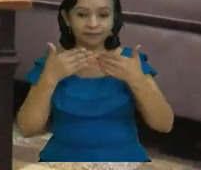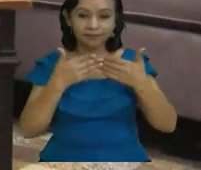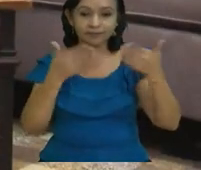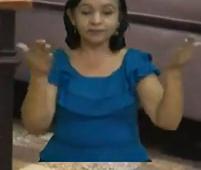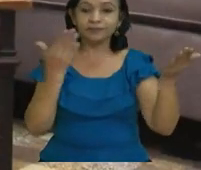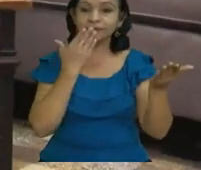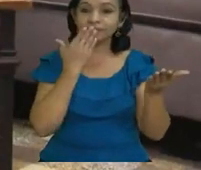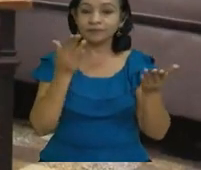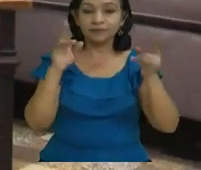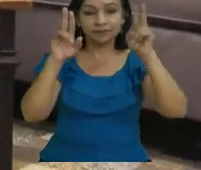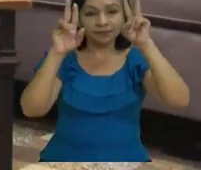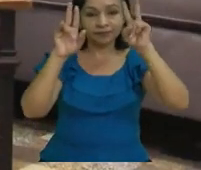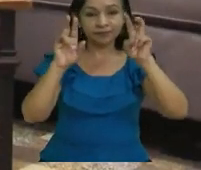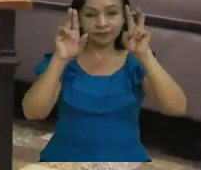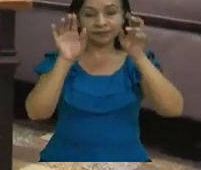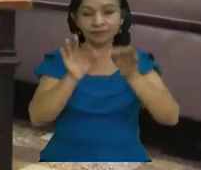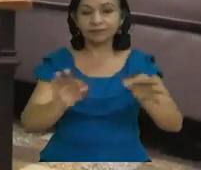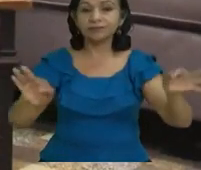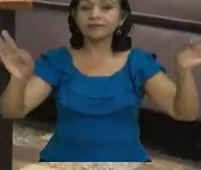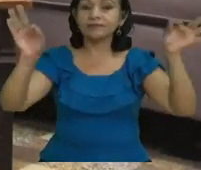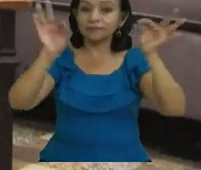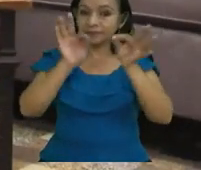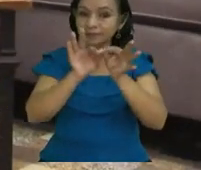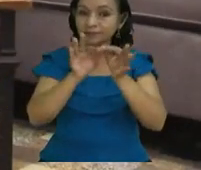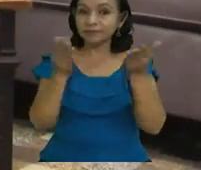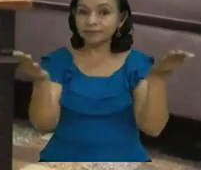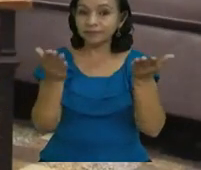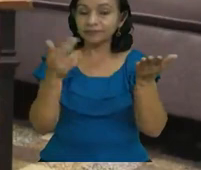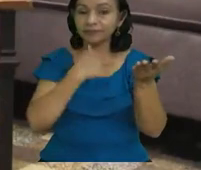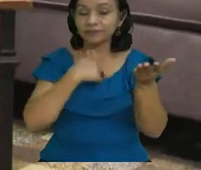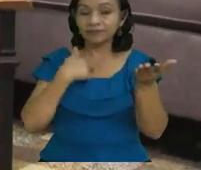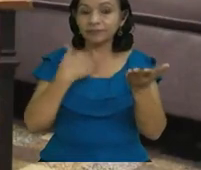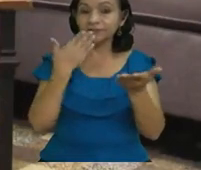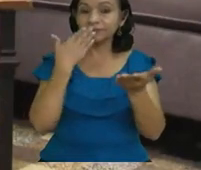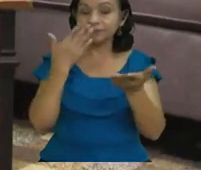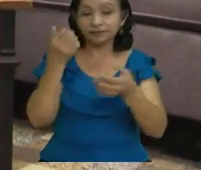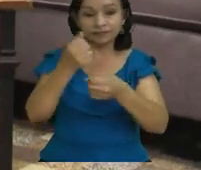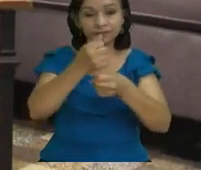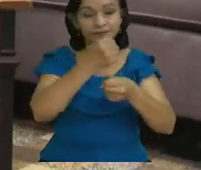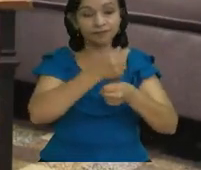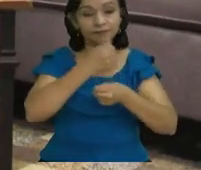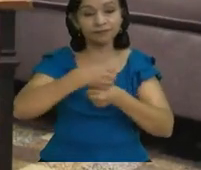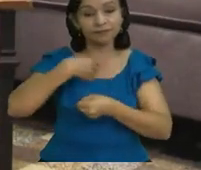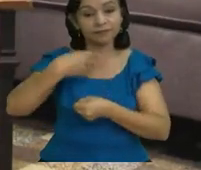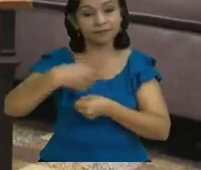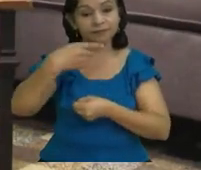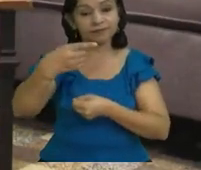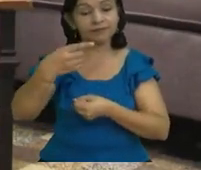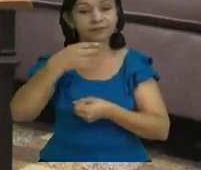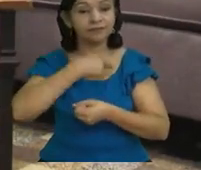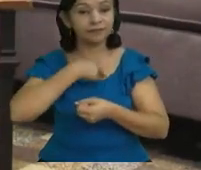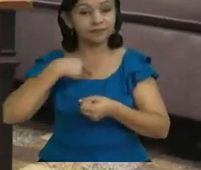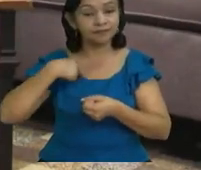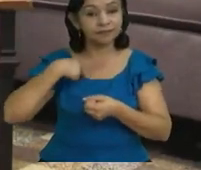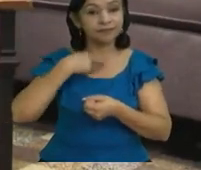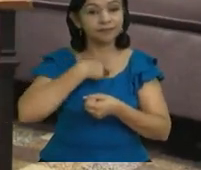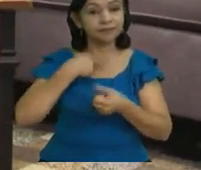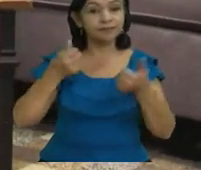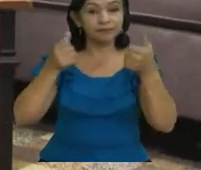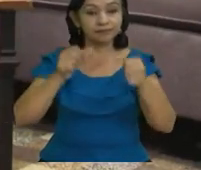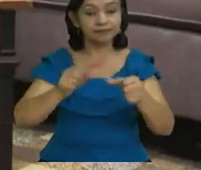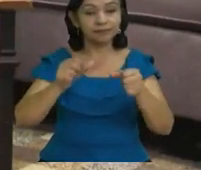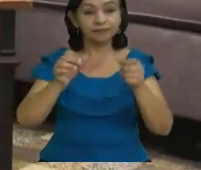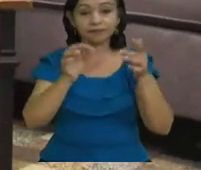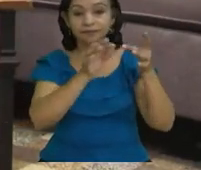y bueno, temas muy importantes como esto, que son una suerte de trabajo cotidiano, pero que bien es cierto, se establece a partir de